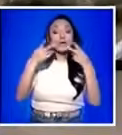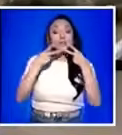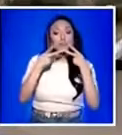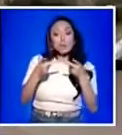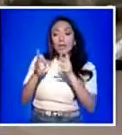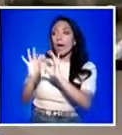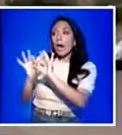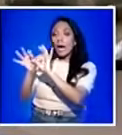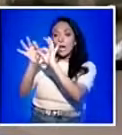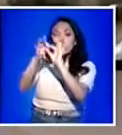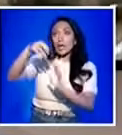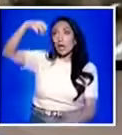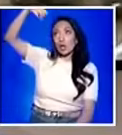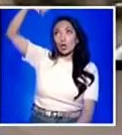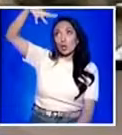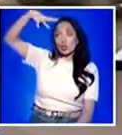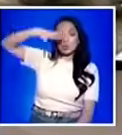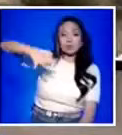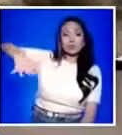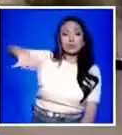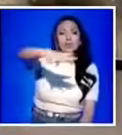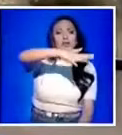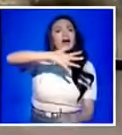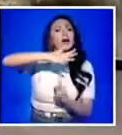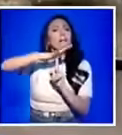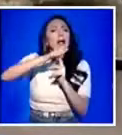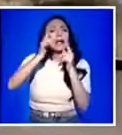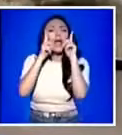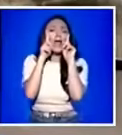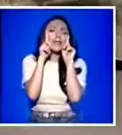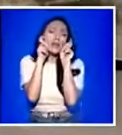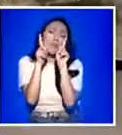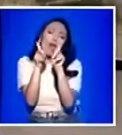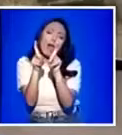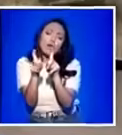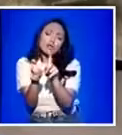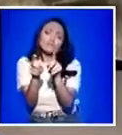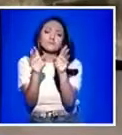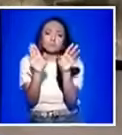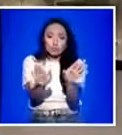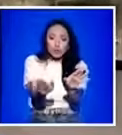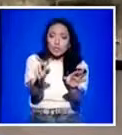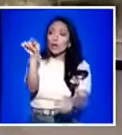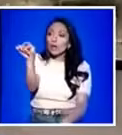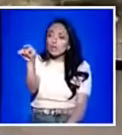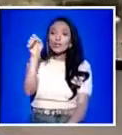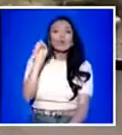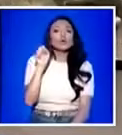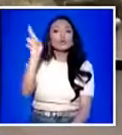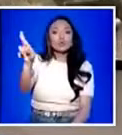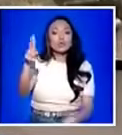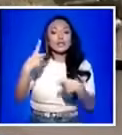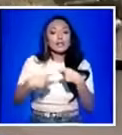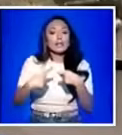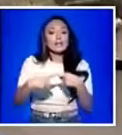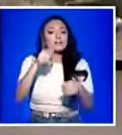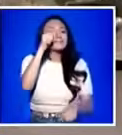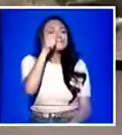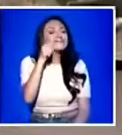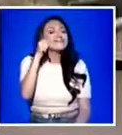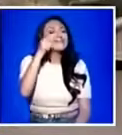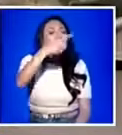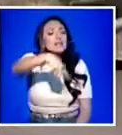luminarias del Parque de los Enamorados. Andrea Marín está en el sur de Quito precisamente para contarnos, Andreita,